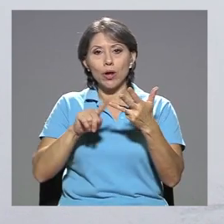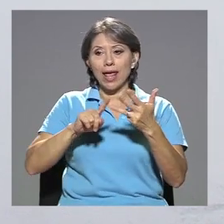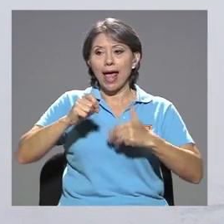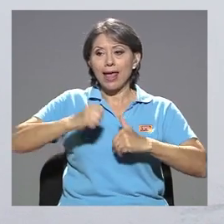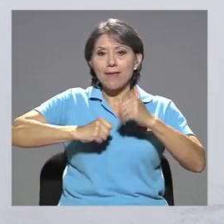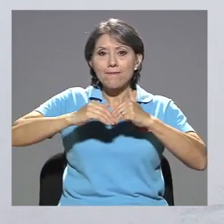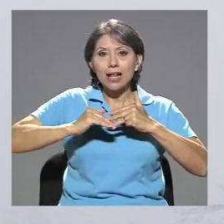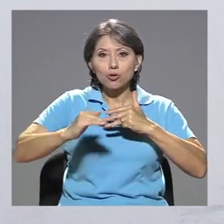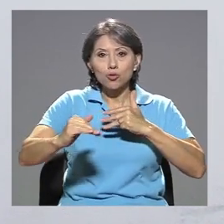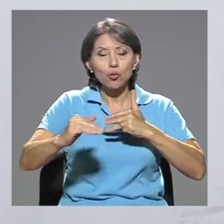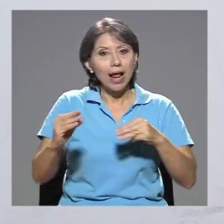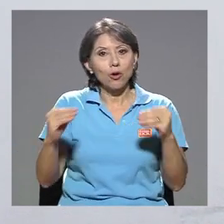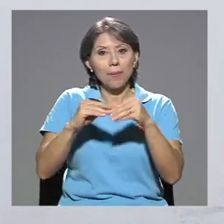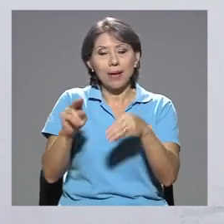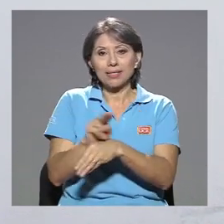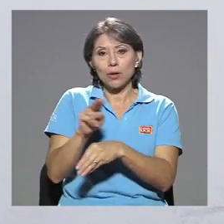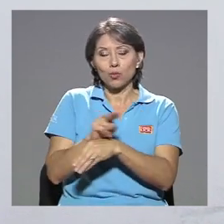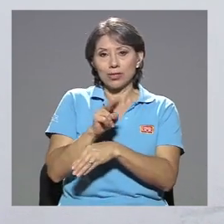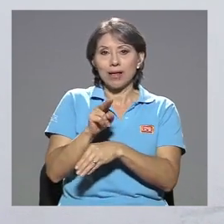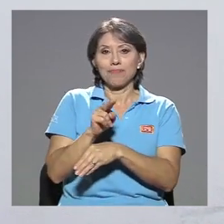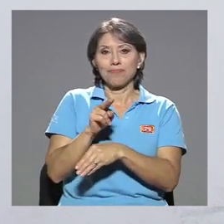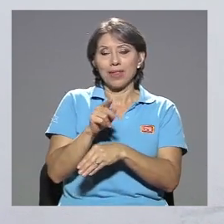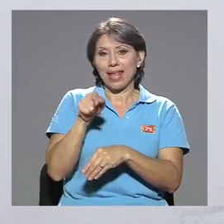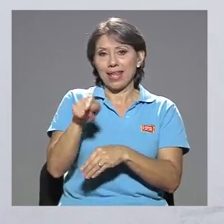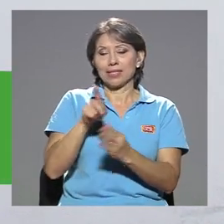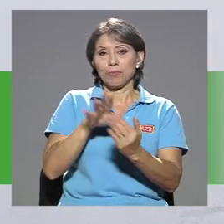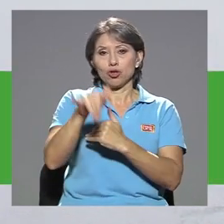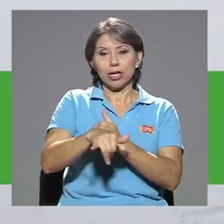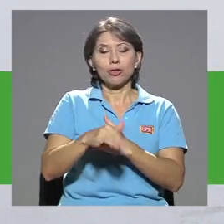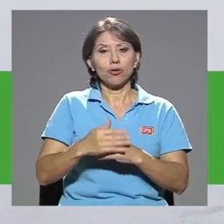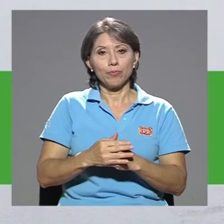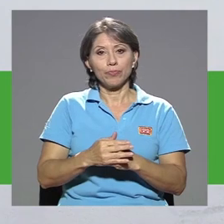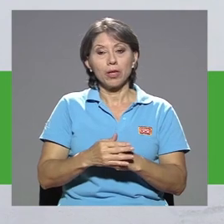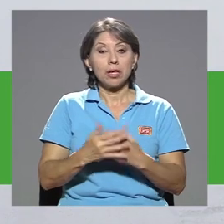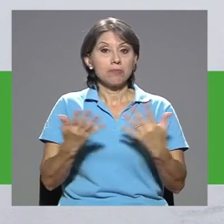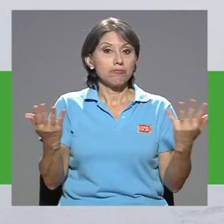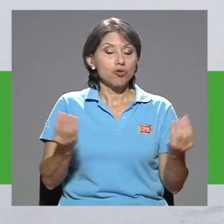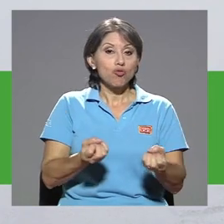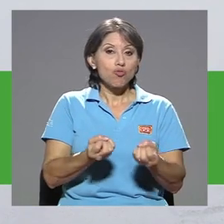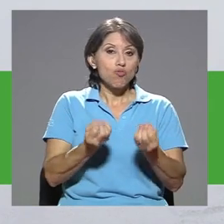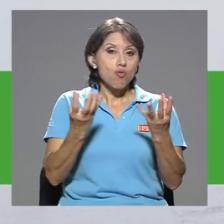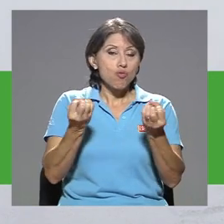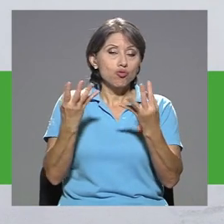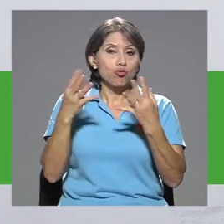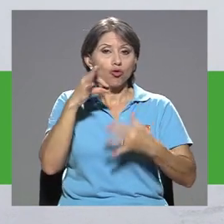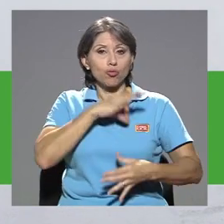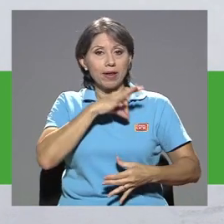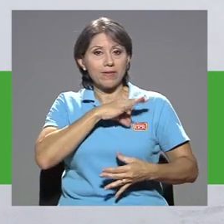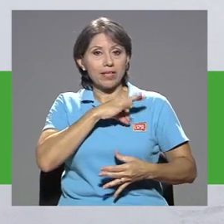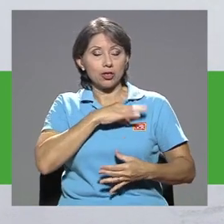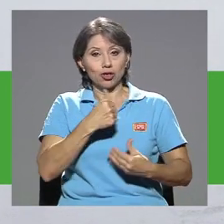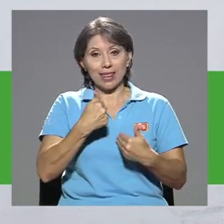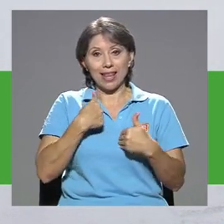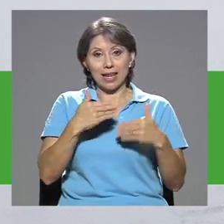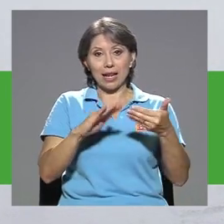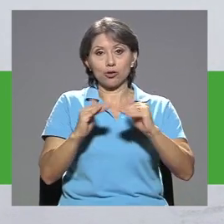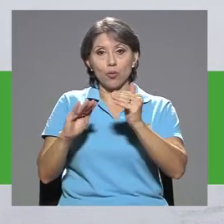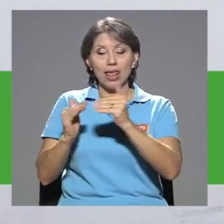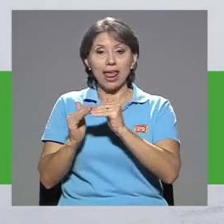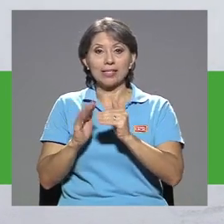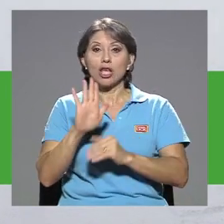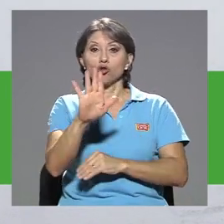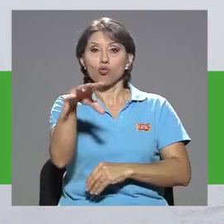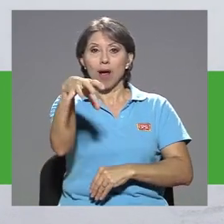infraestructura que es lo que más se usa a nivel de este proyecto entonces son muchos los beneficios que pueden tener las